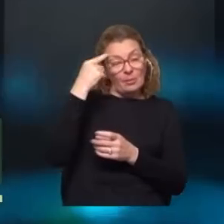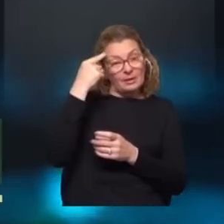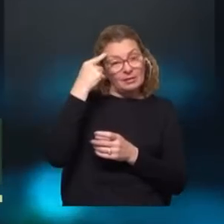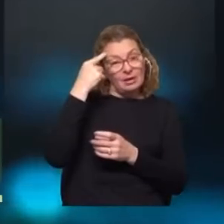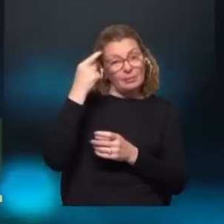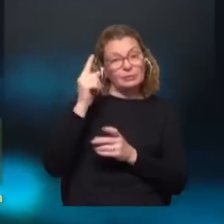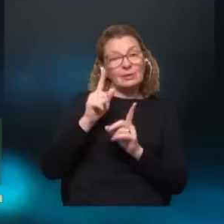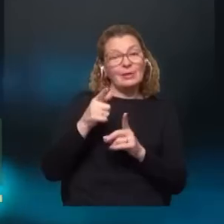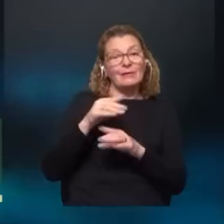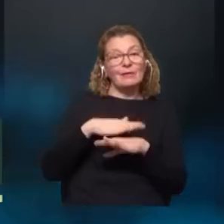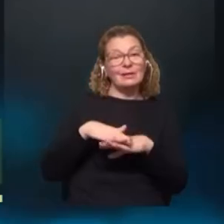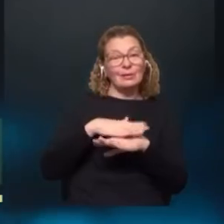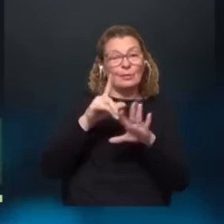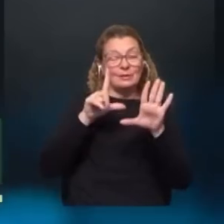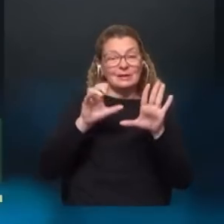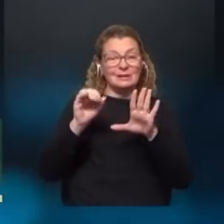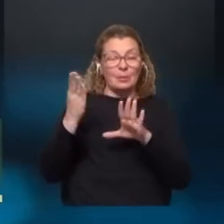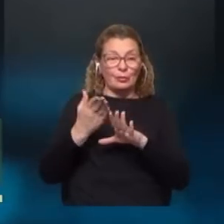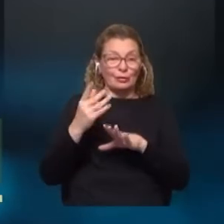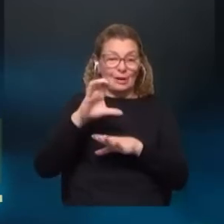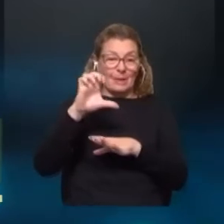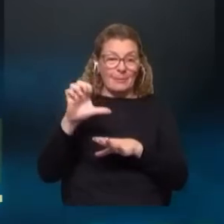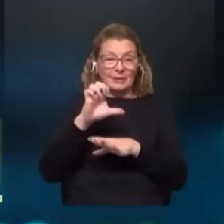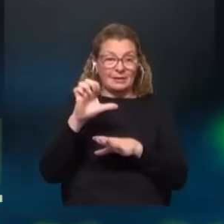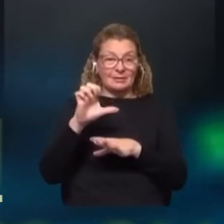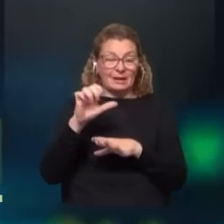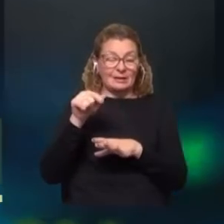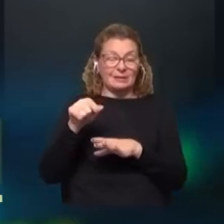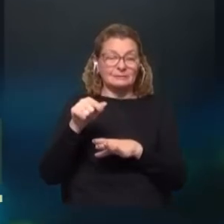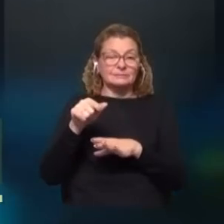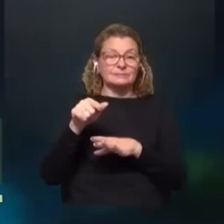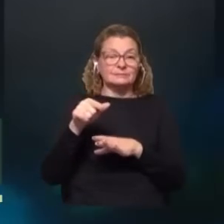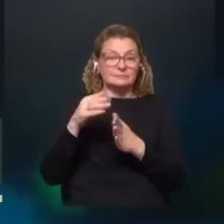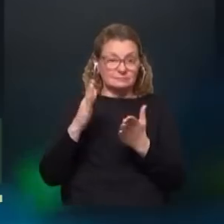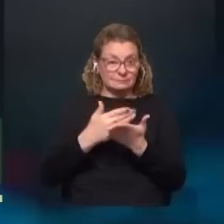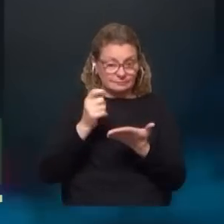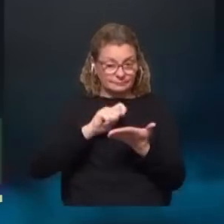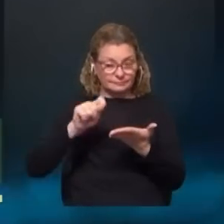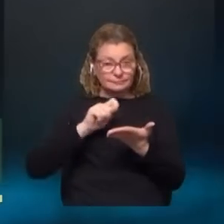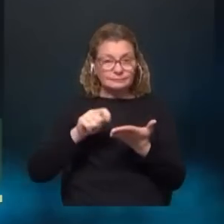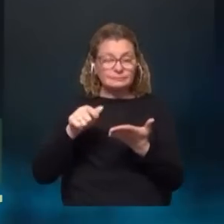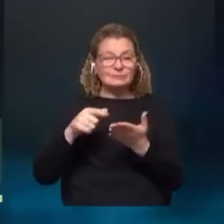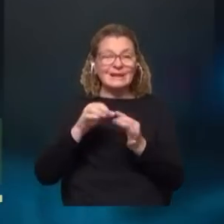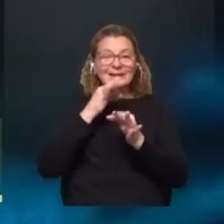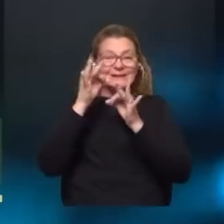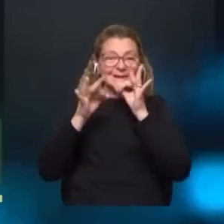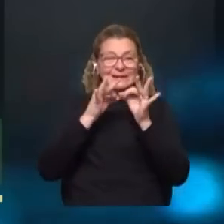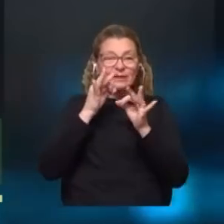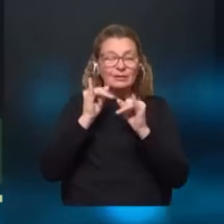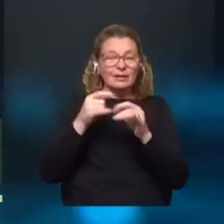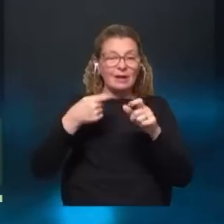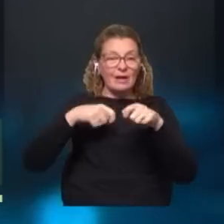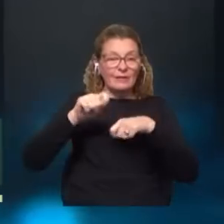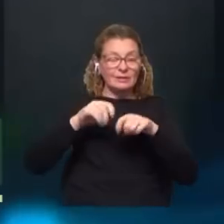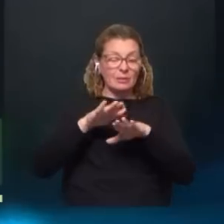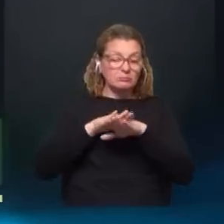cerrar básicamente el 70% de las empresas que reportan a este a este documento va este indicador justamente están declarando que sus ventas